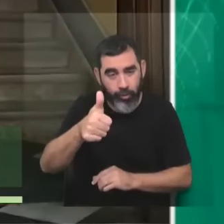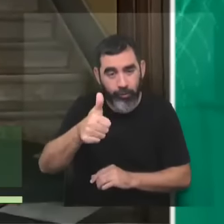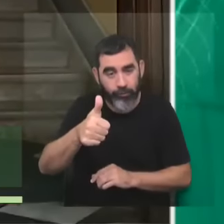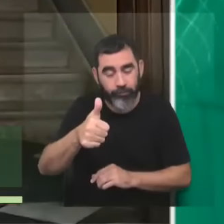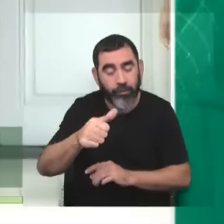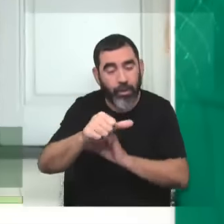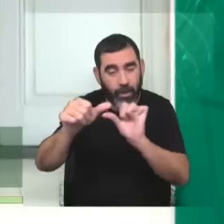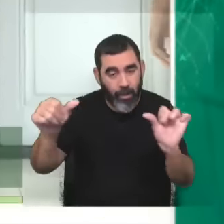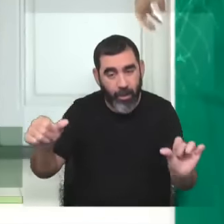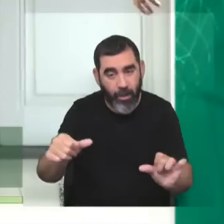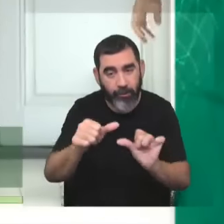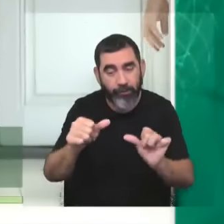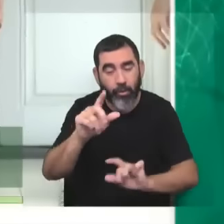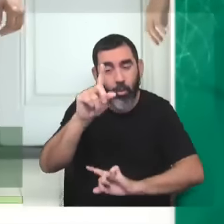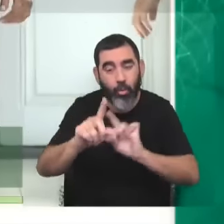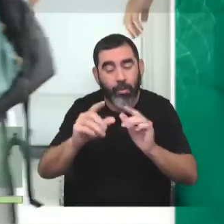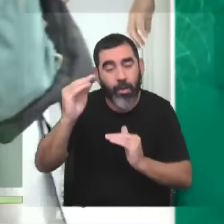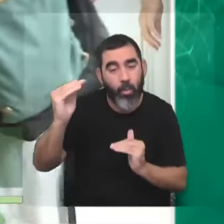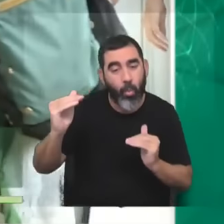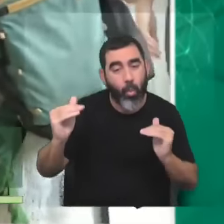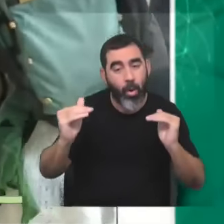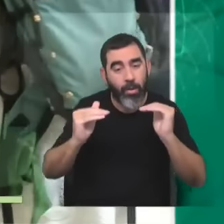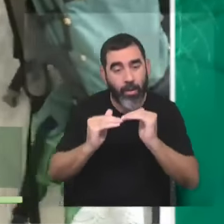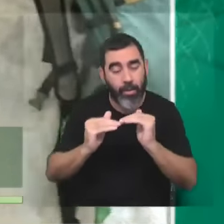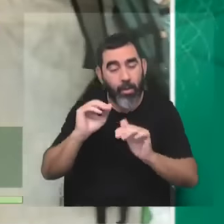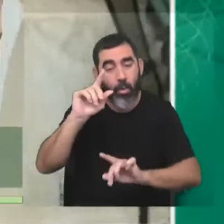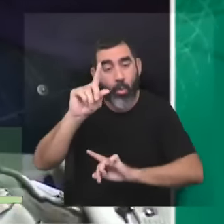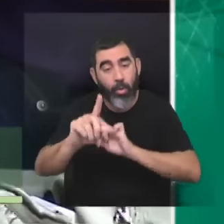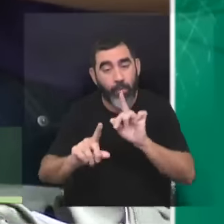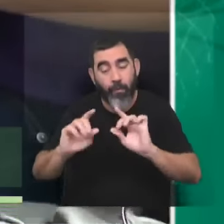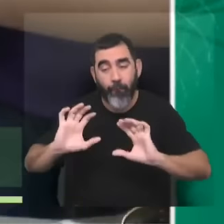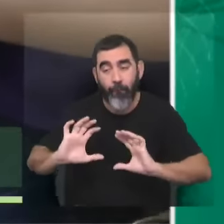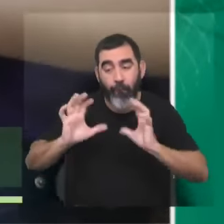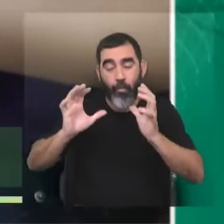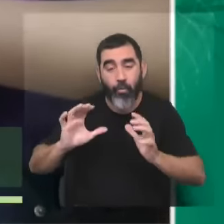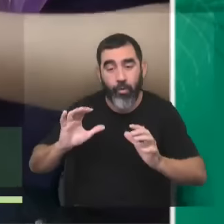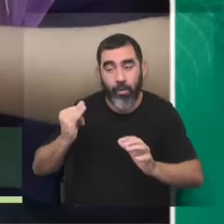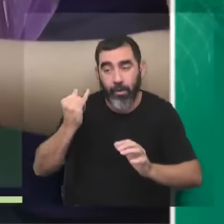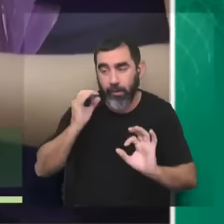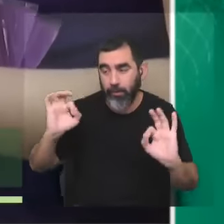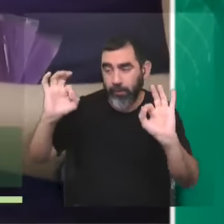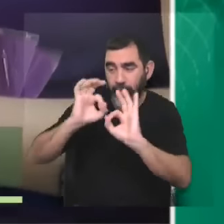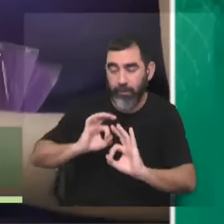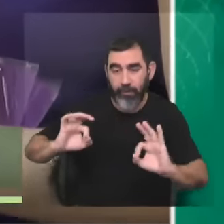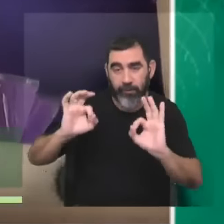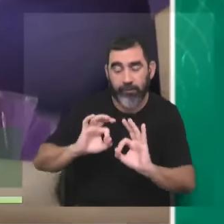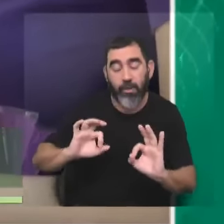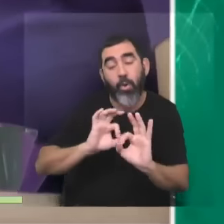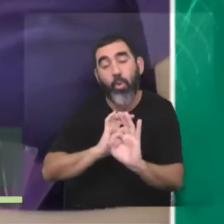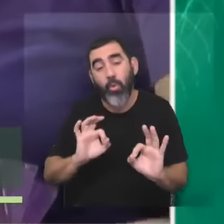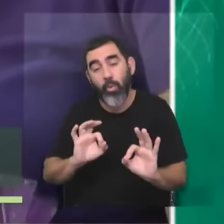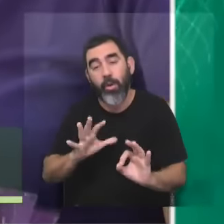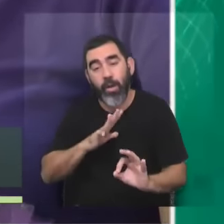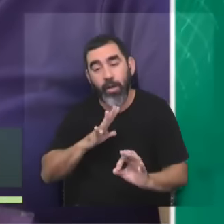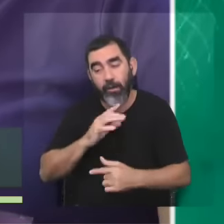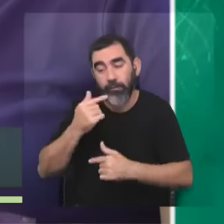construir una universidad más igualitaria una universidad donde las violencias sexistas no estén naturalizadas o donde por lo menos contemos con